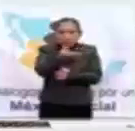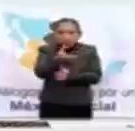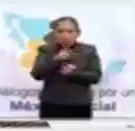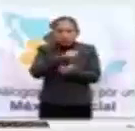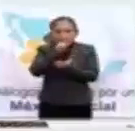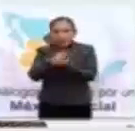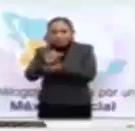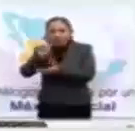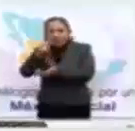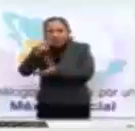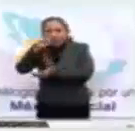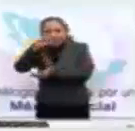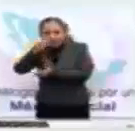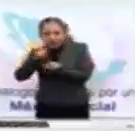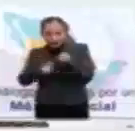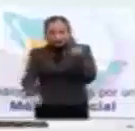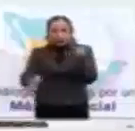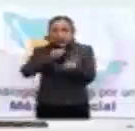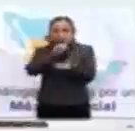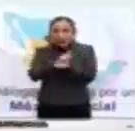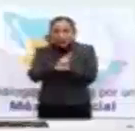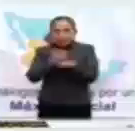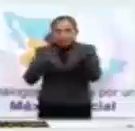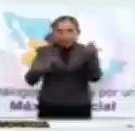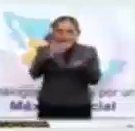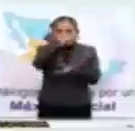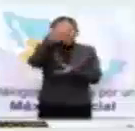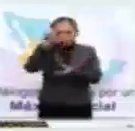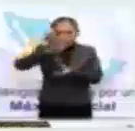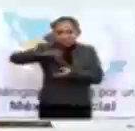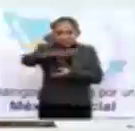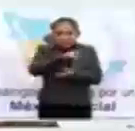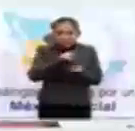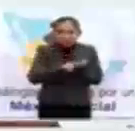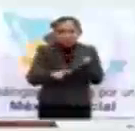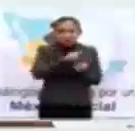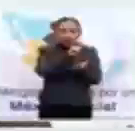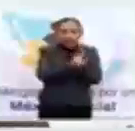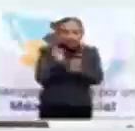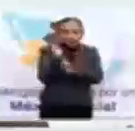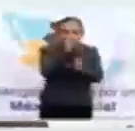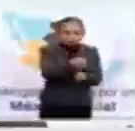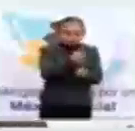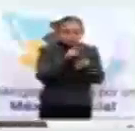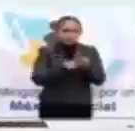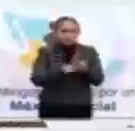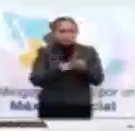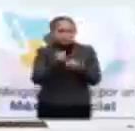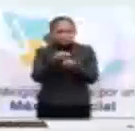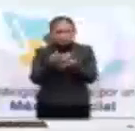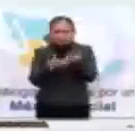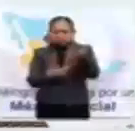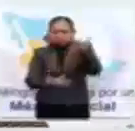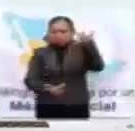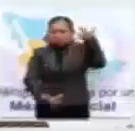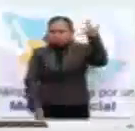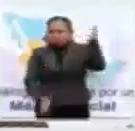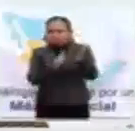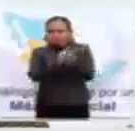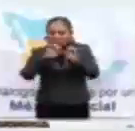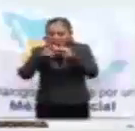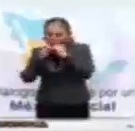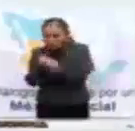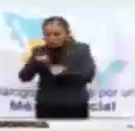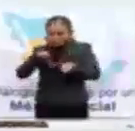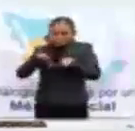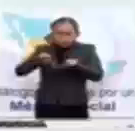La ley agraria, ¿no? La ley de equilibrio ecológico, la ley forestal, la ley de pesca, etcétera, etcétera, ley de